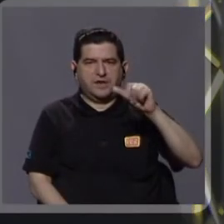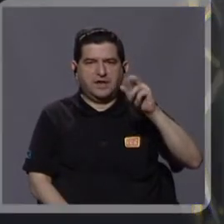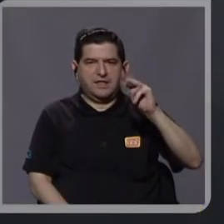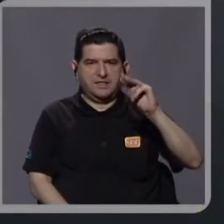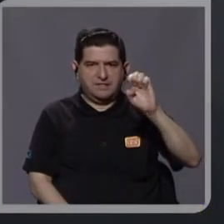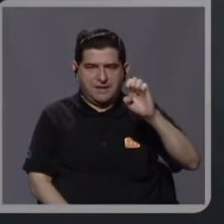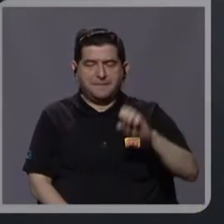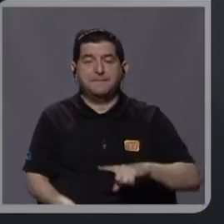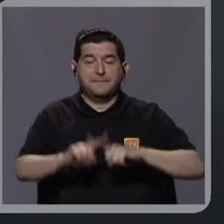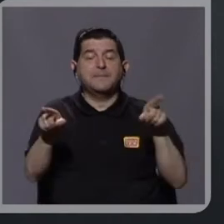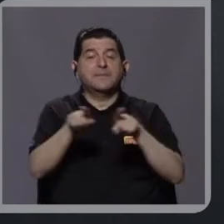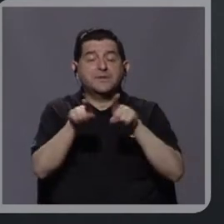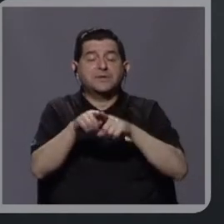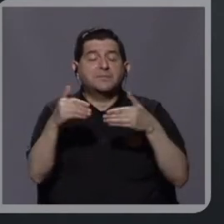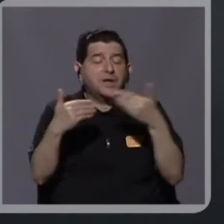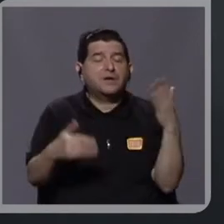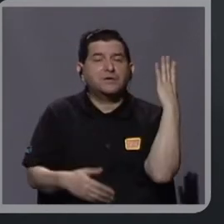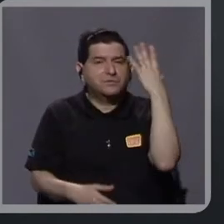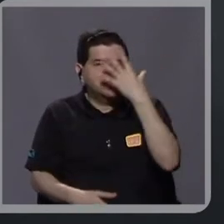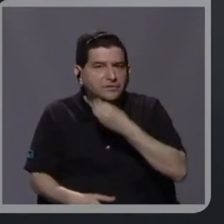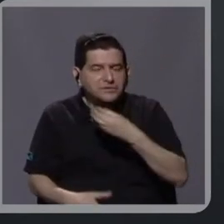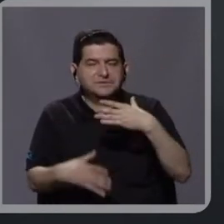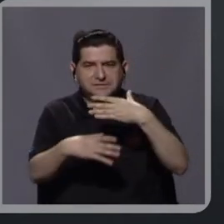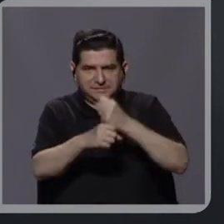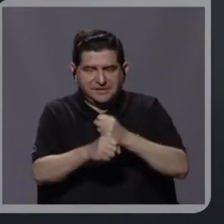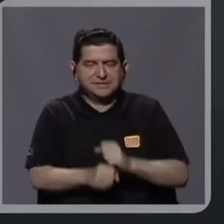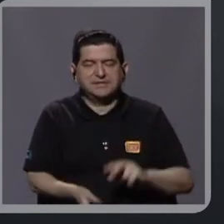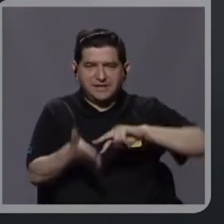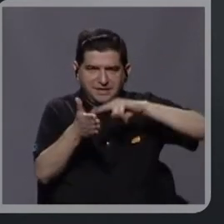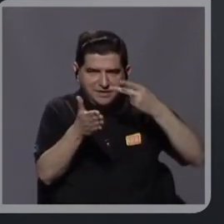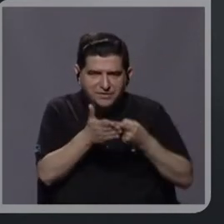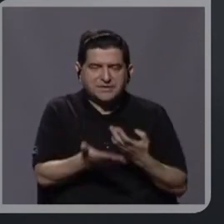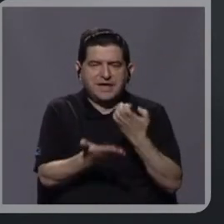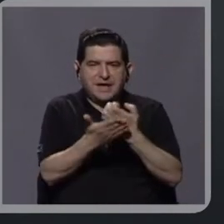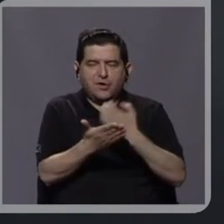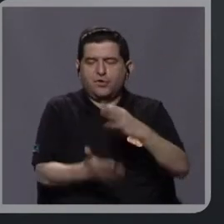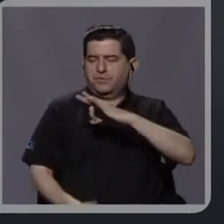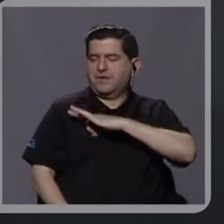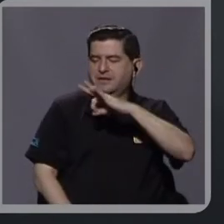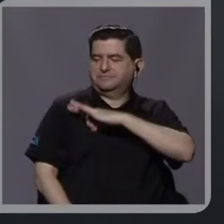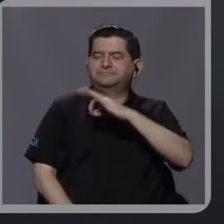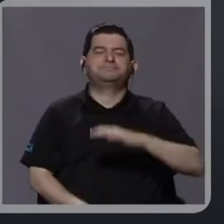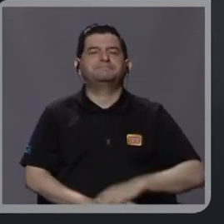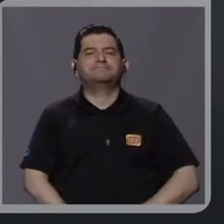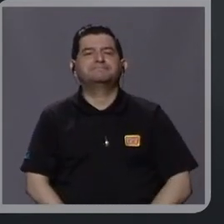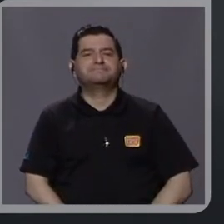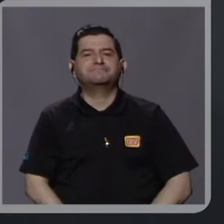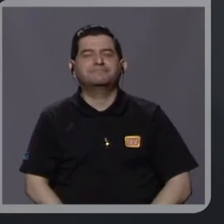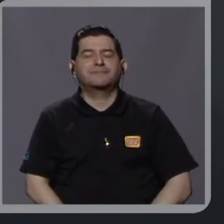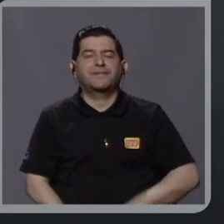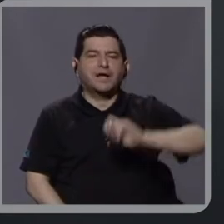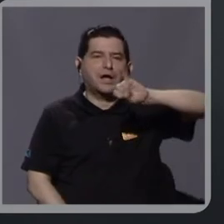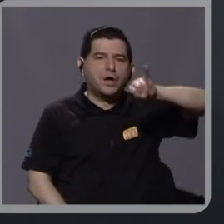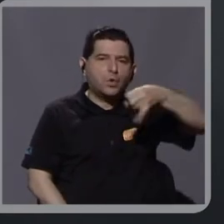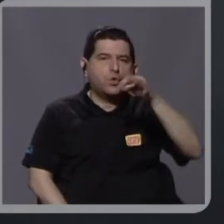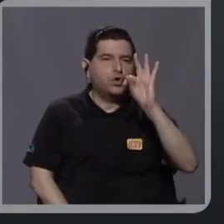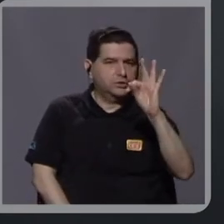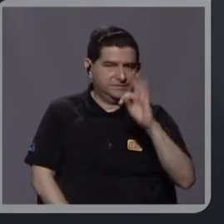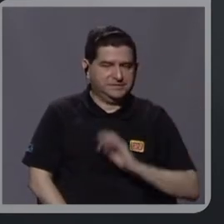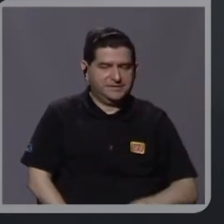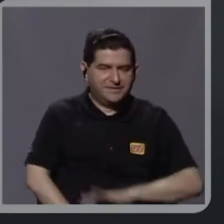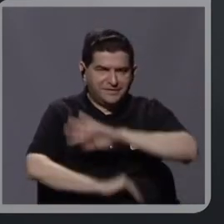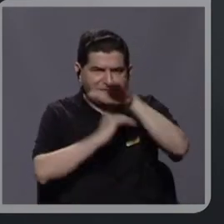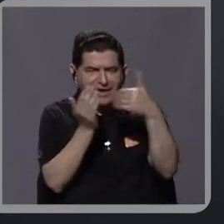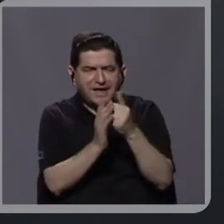hace cosas lindas en lo que significa la economía de bienestar don julio en